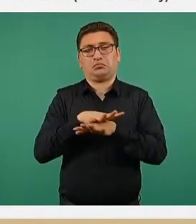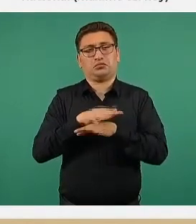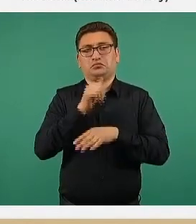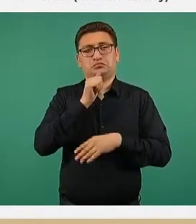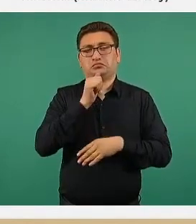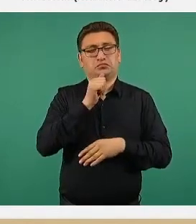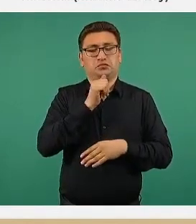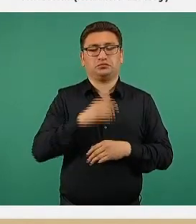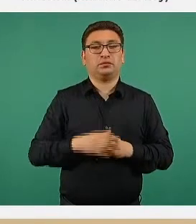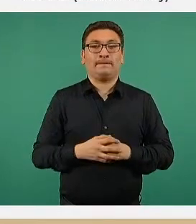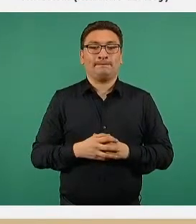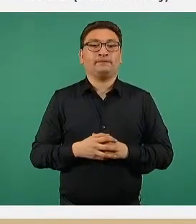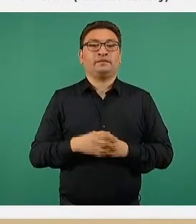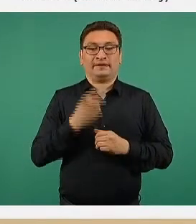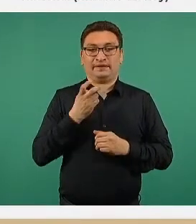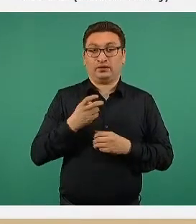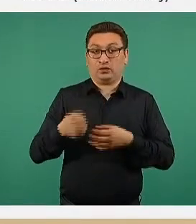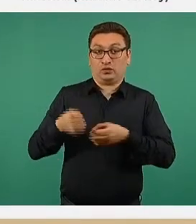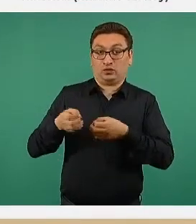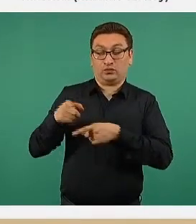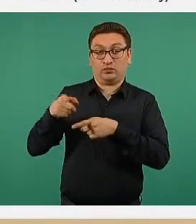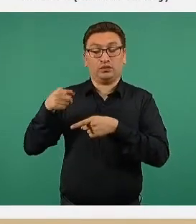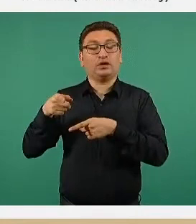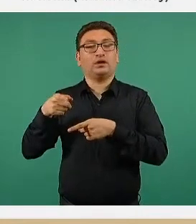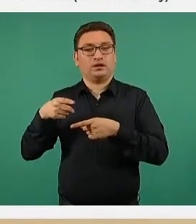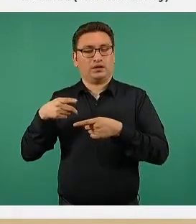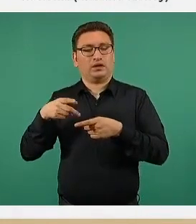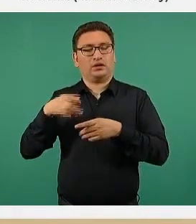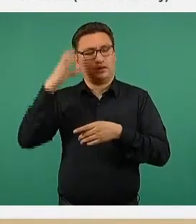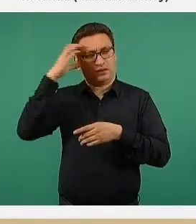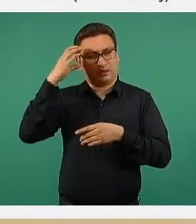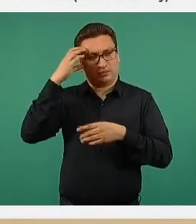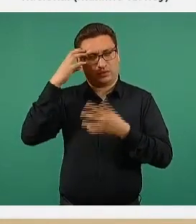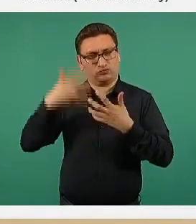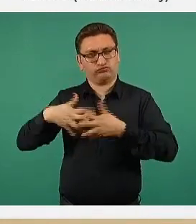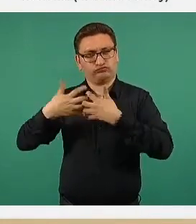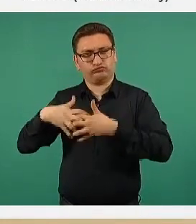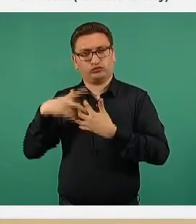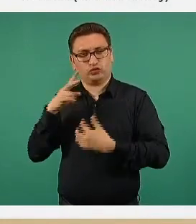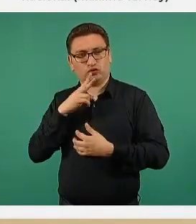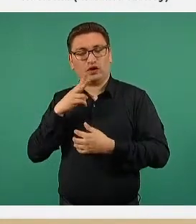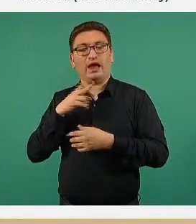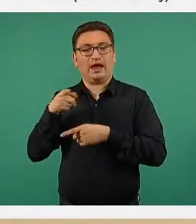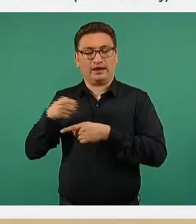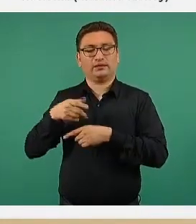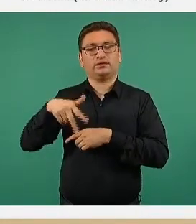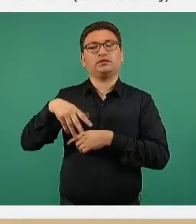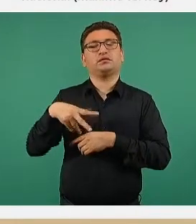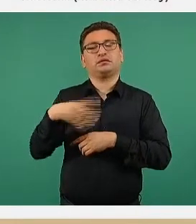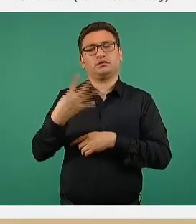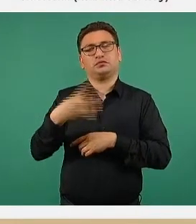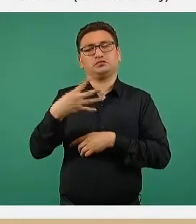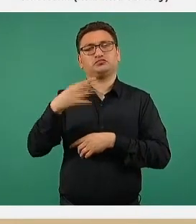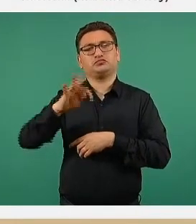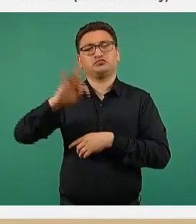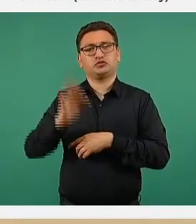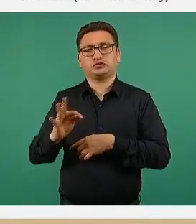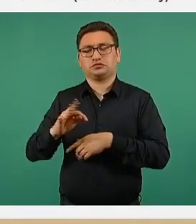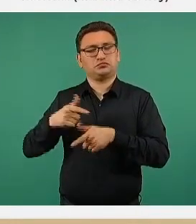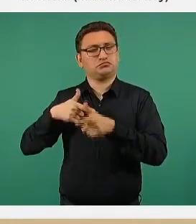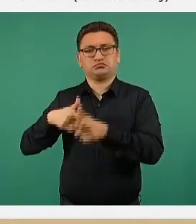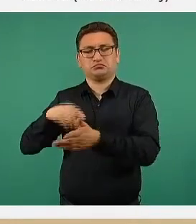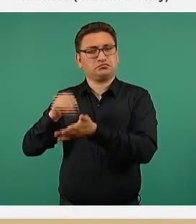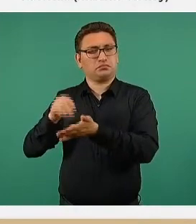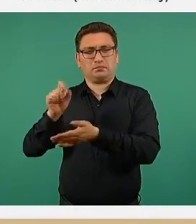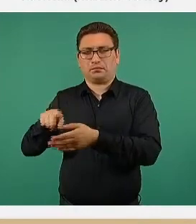día anterior, y la ocupación en camas con ventilador tenemos una cifra del 14%, también en donde no hubo cambio con